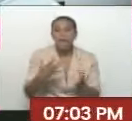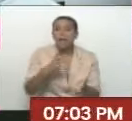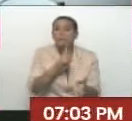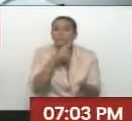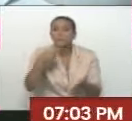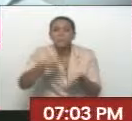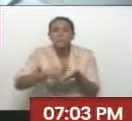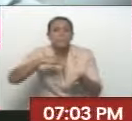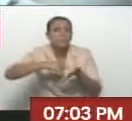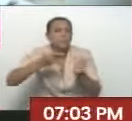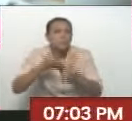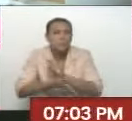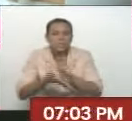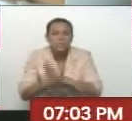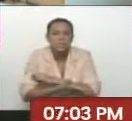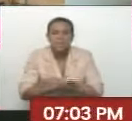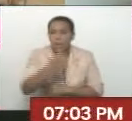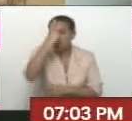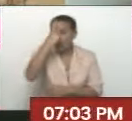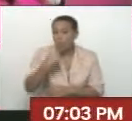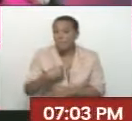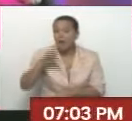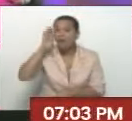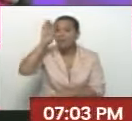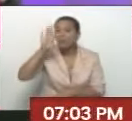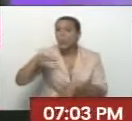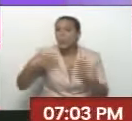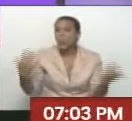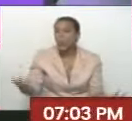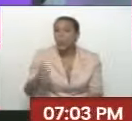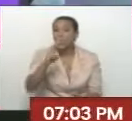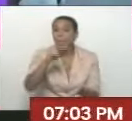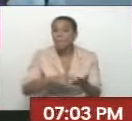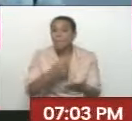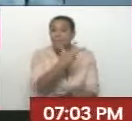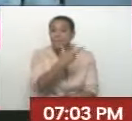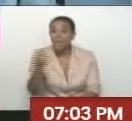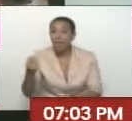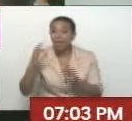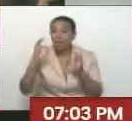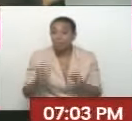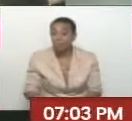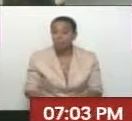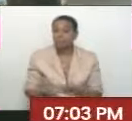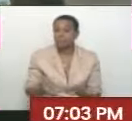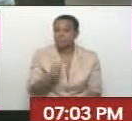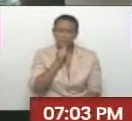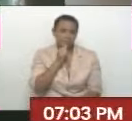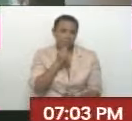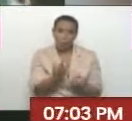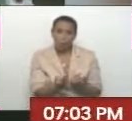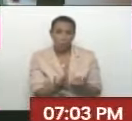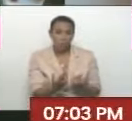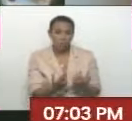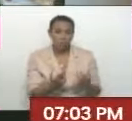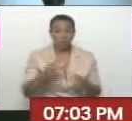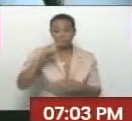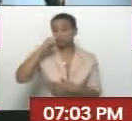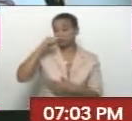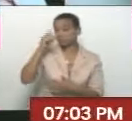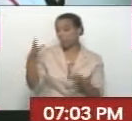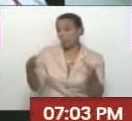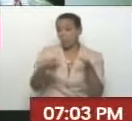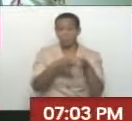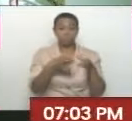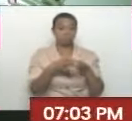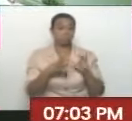definición de nuestro perfil 2030, definido por quien tiene que definirlo. Esto no son cosas de élite, no